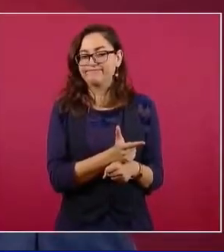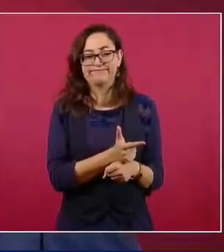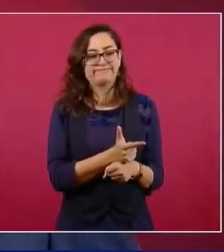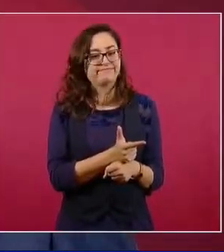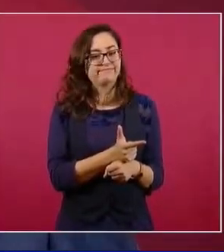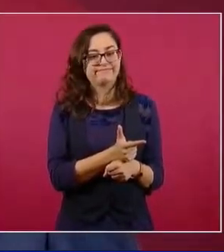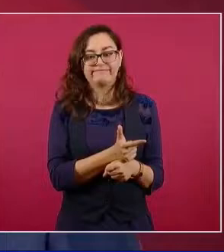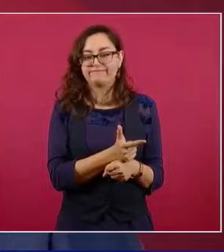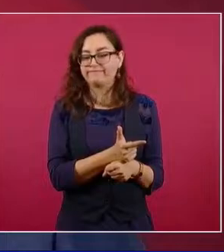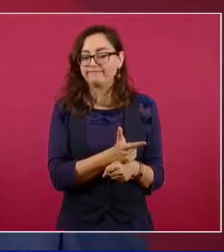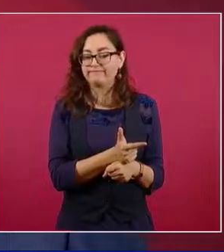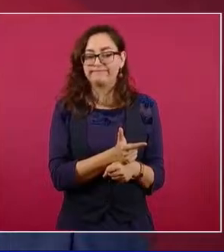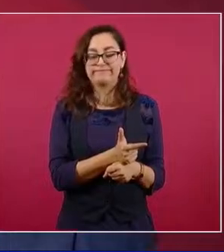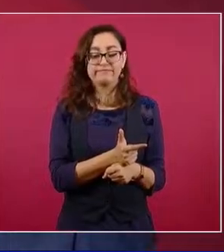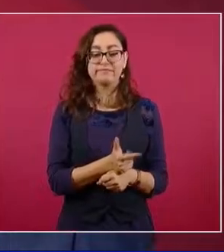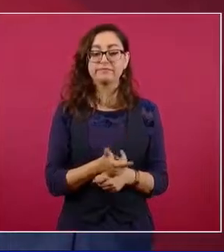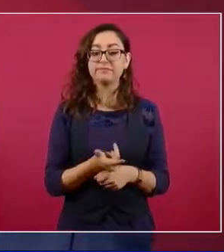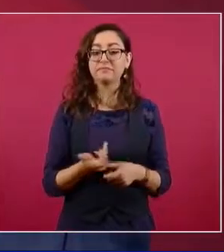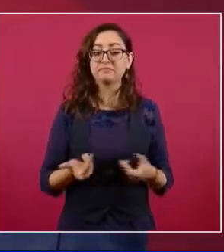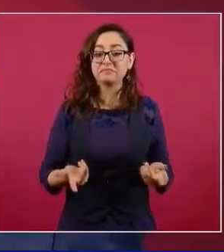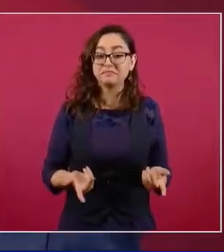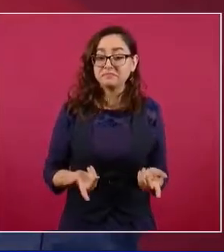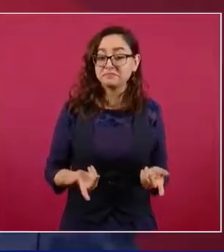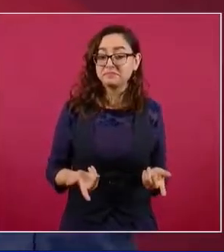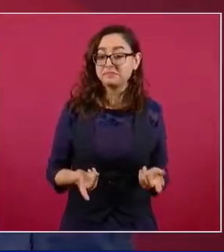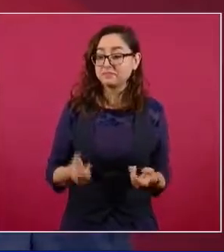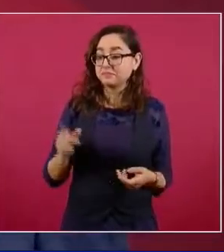Hay gente muy humilde,